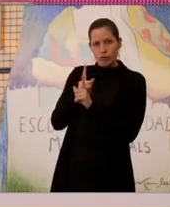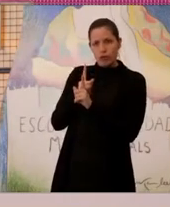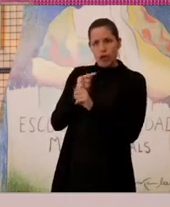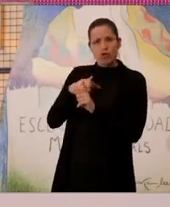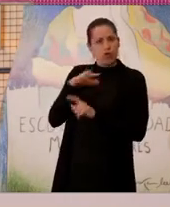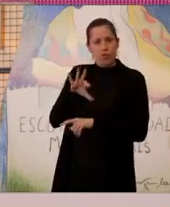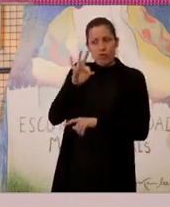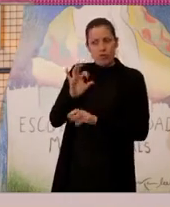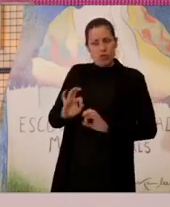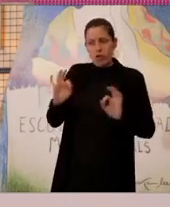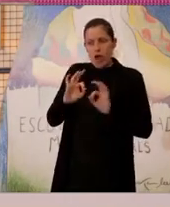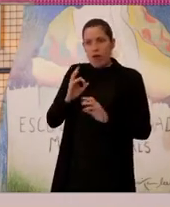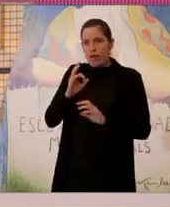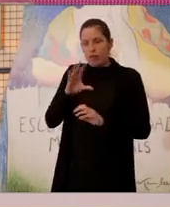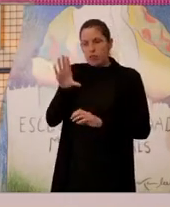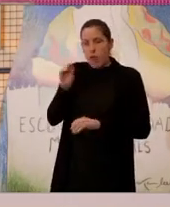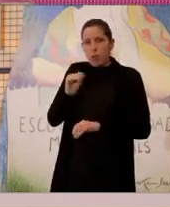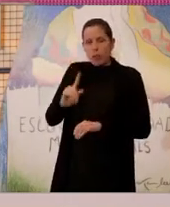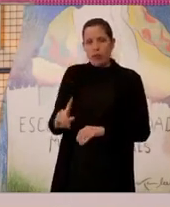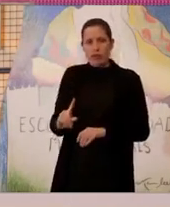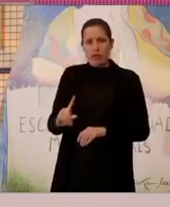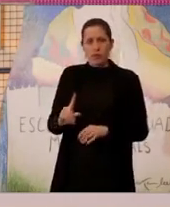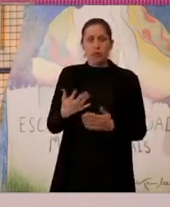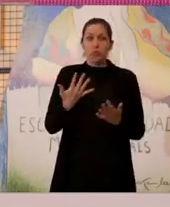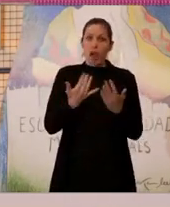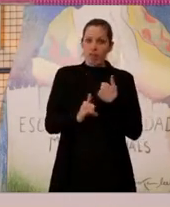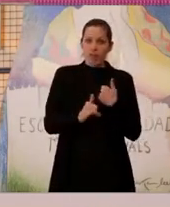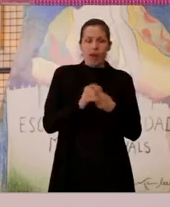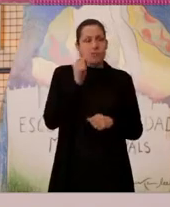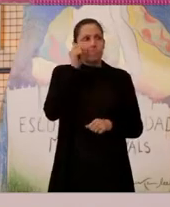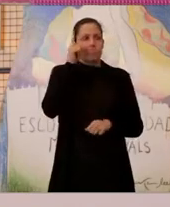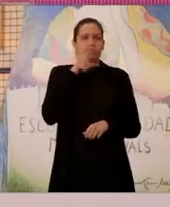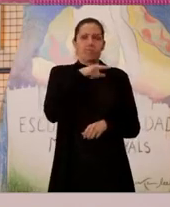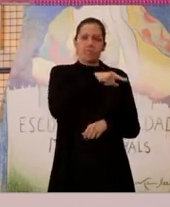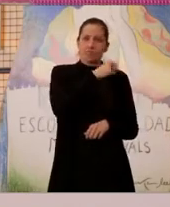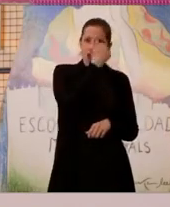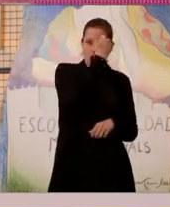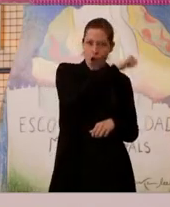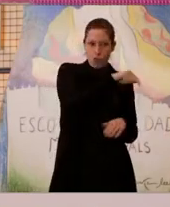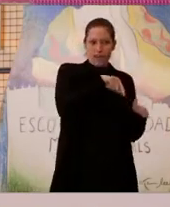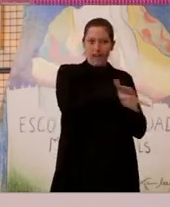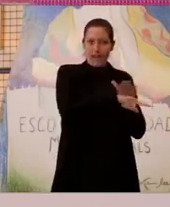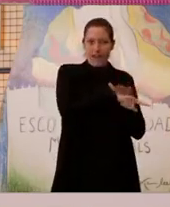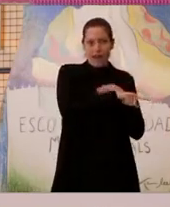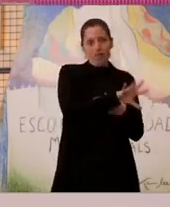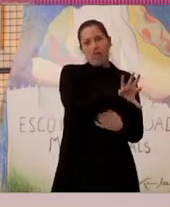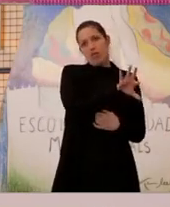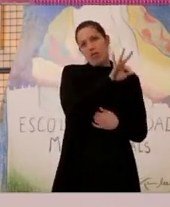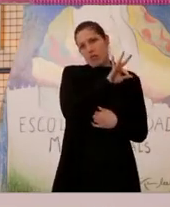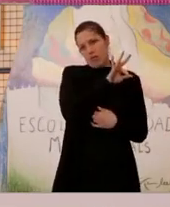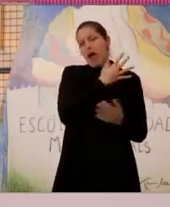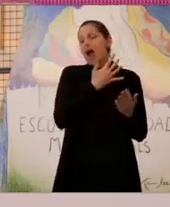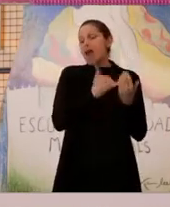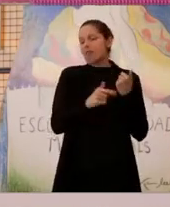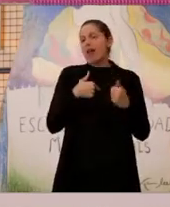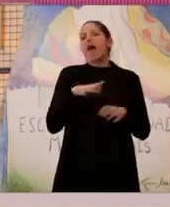Marina no se va a enfadar bueno Y eso Se repitió varias veces y entonces entendí